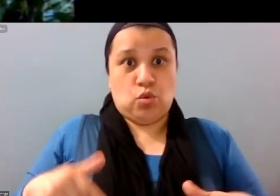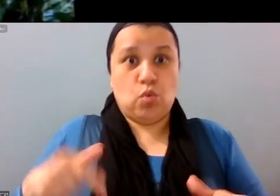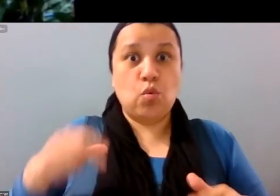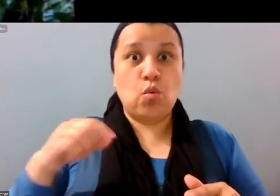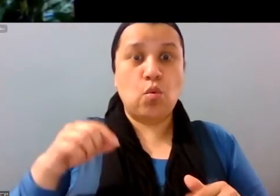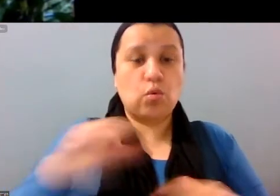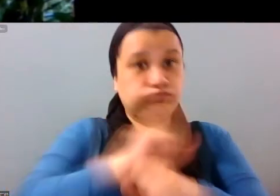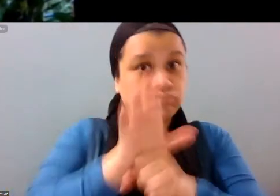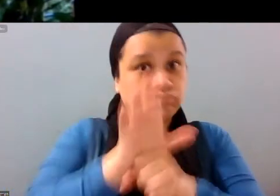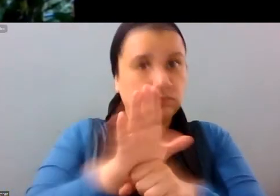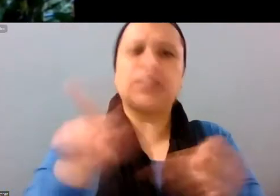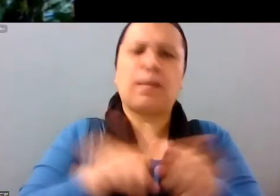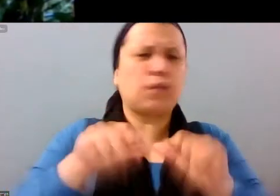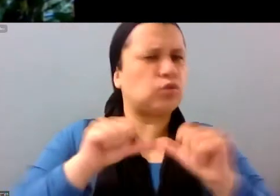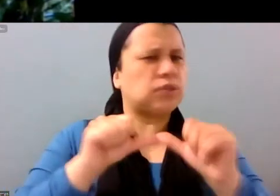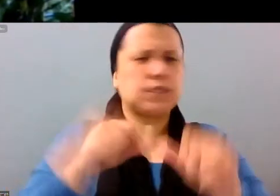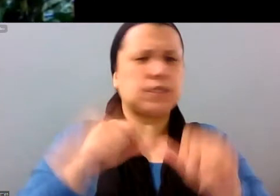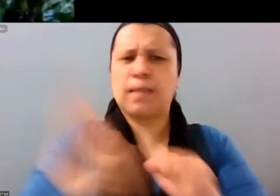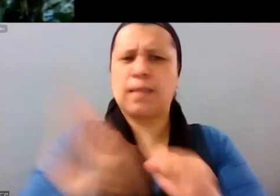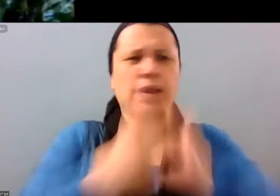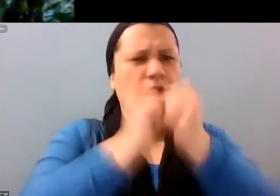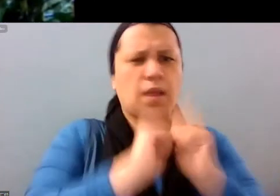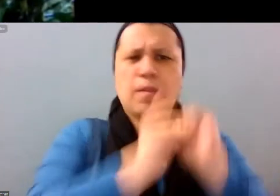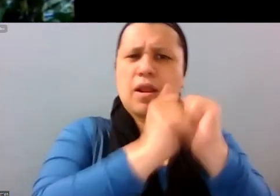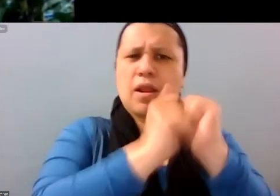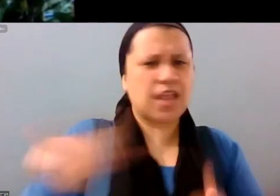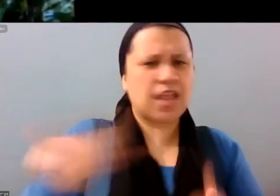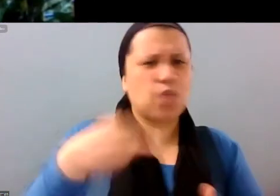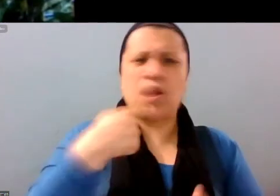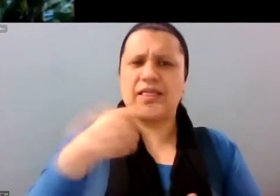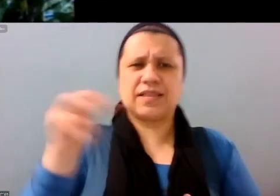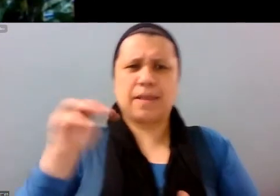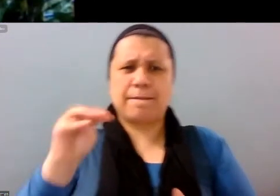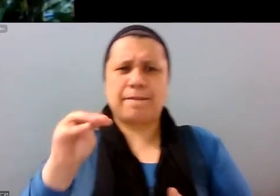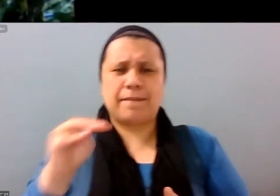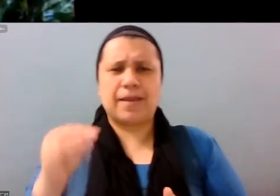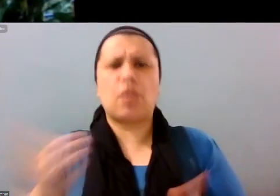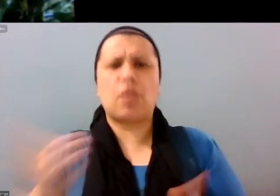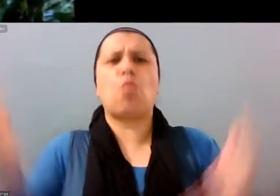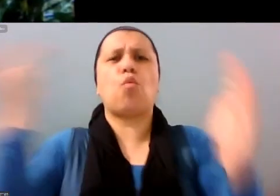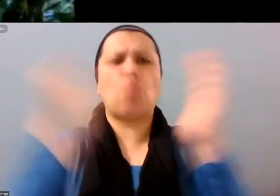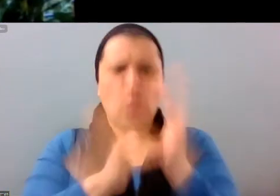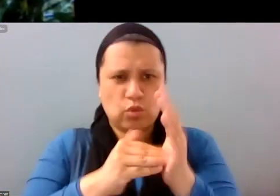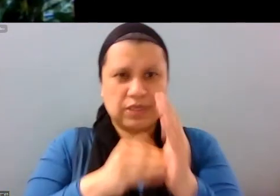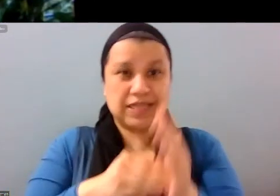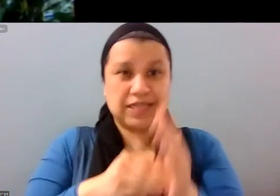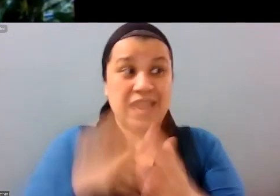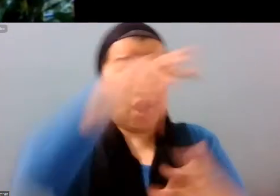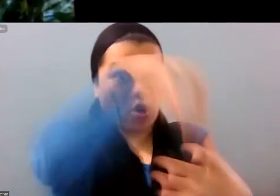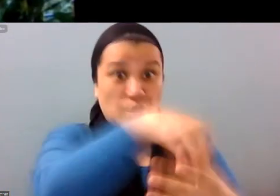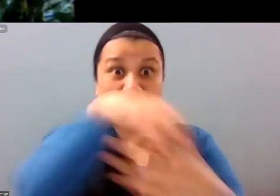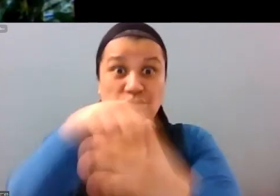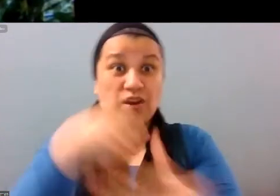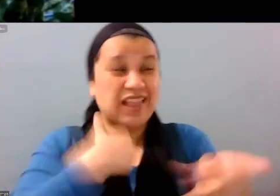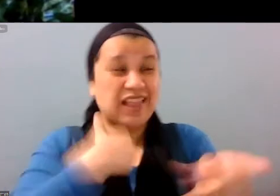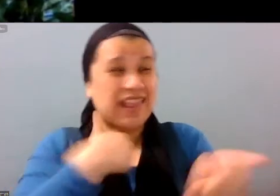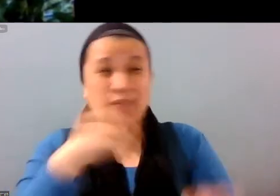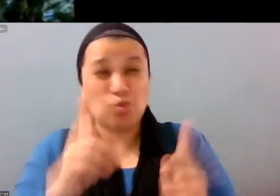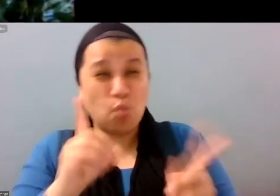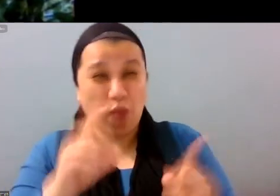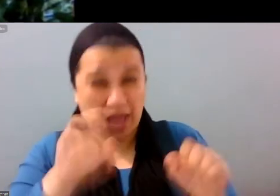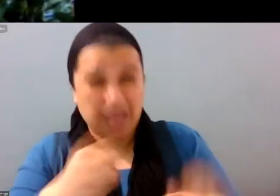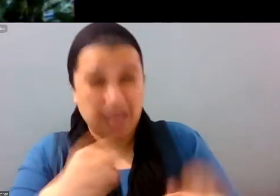realmente no hay recetas y lo que dice Melania es retomar de acuerdo al contexto lo que tenemos y hacer lo mejor posible